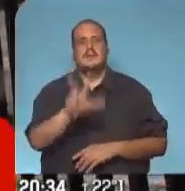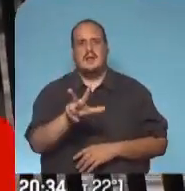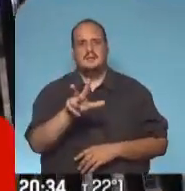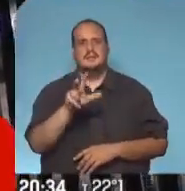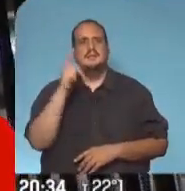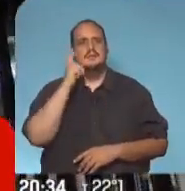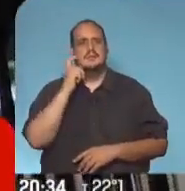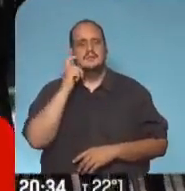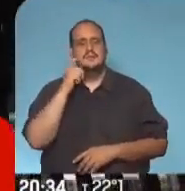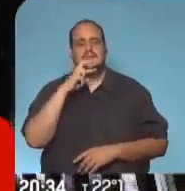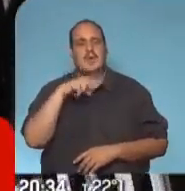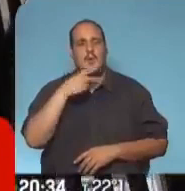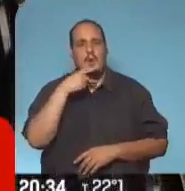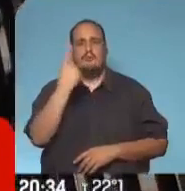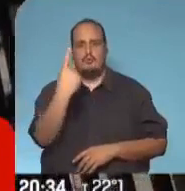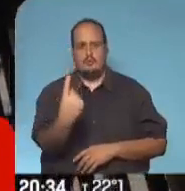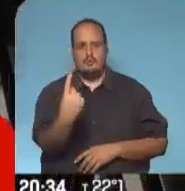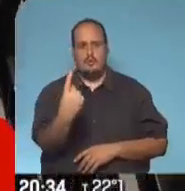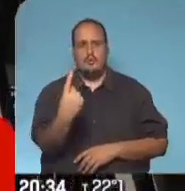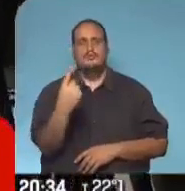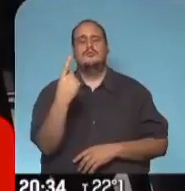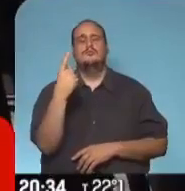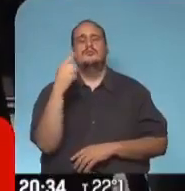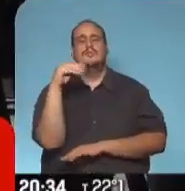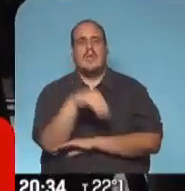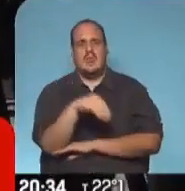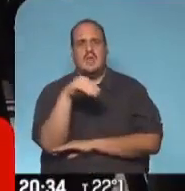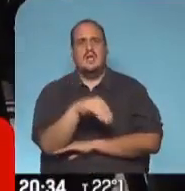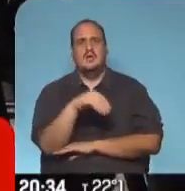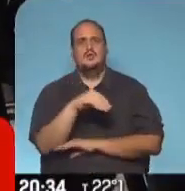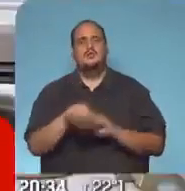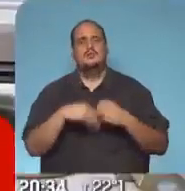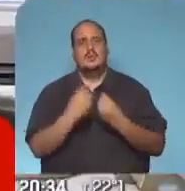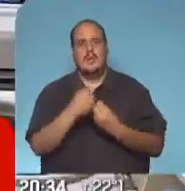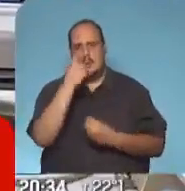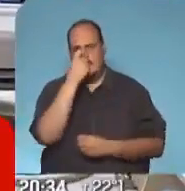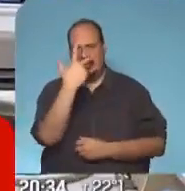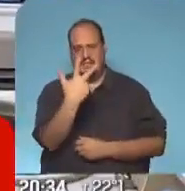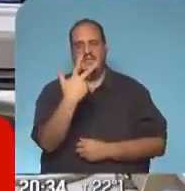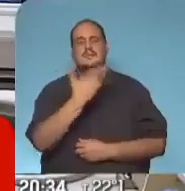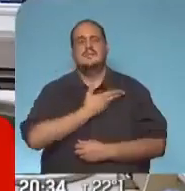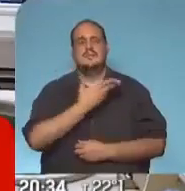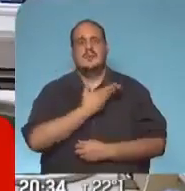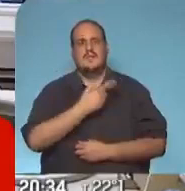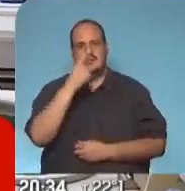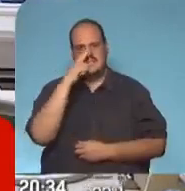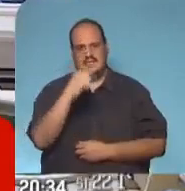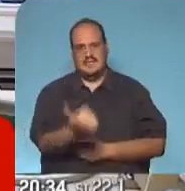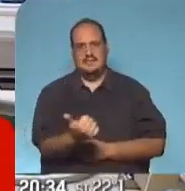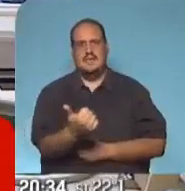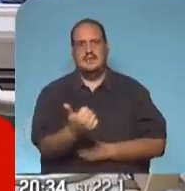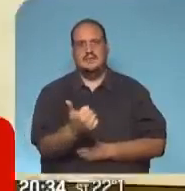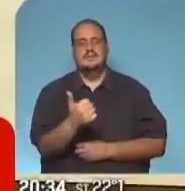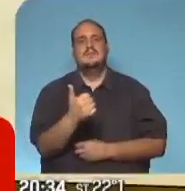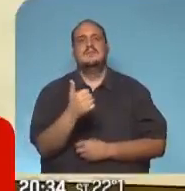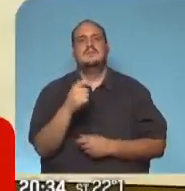Juan 1 caso de coronavirus, en Santa Cruz son 23 los casos confirmados, en Santa Fe 76,